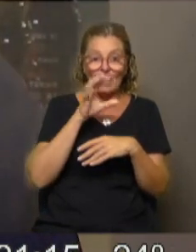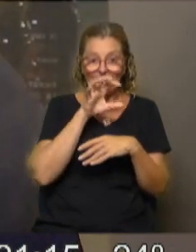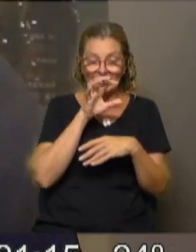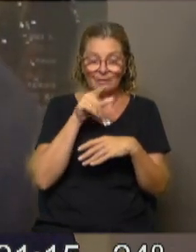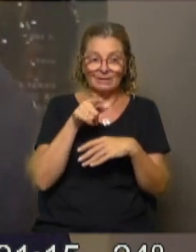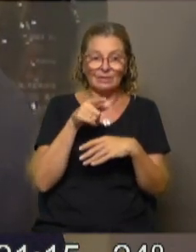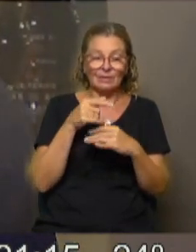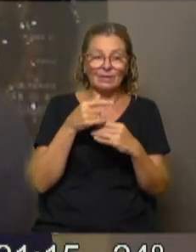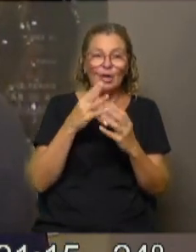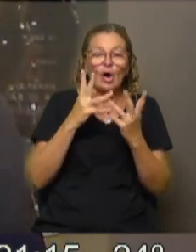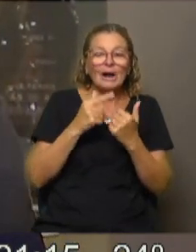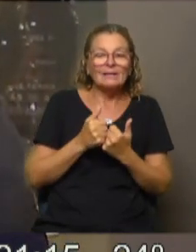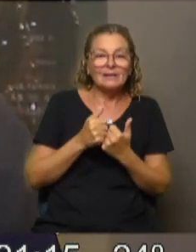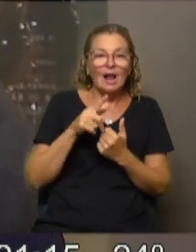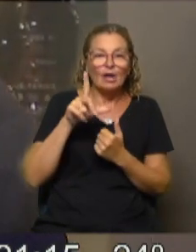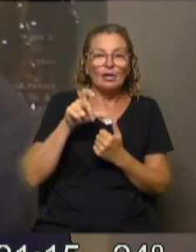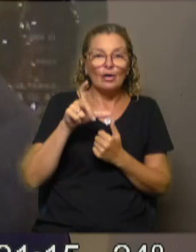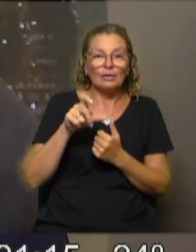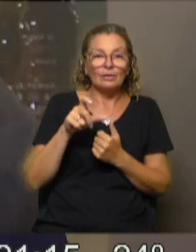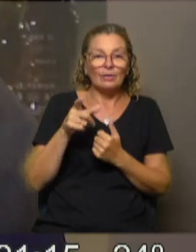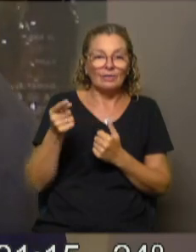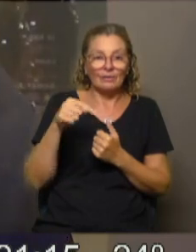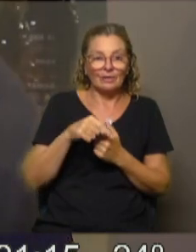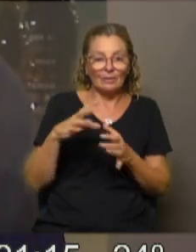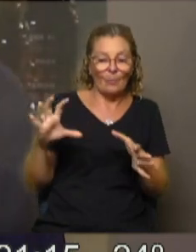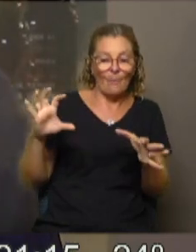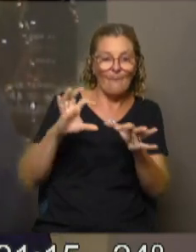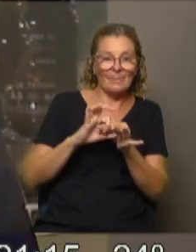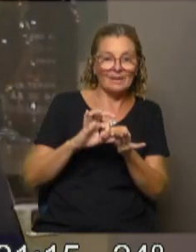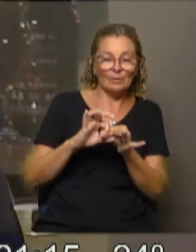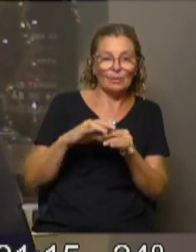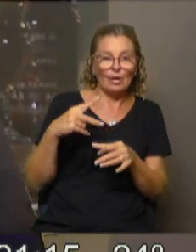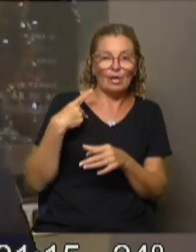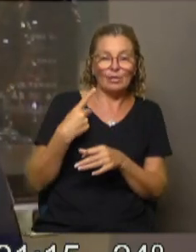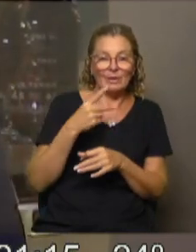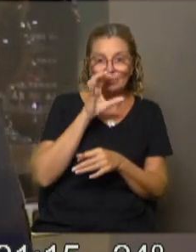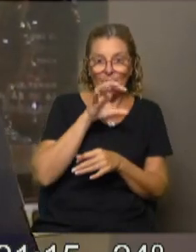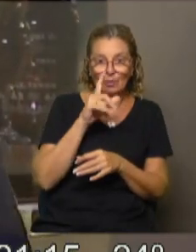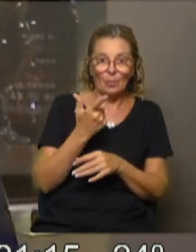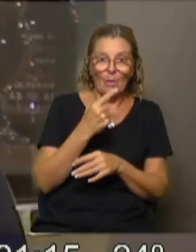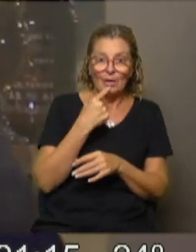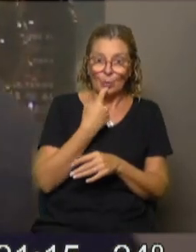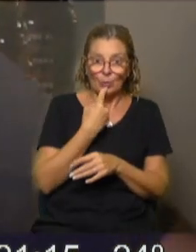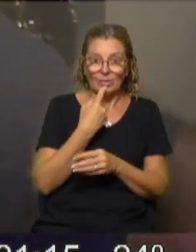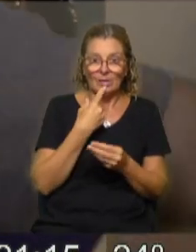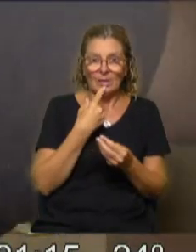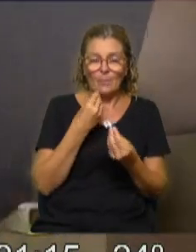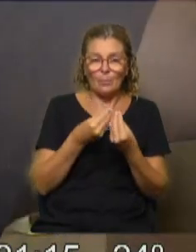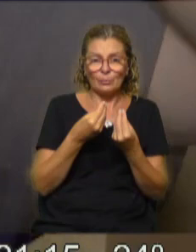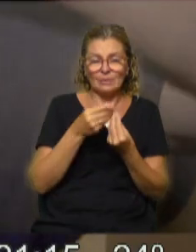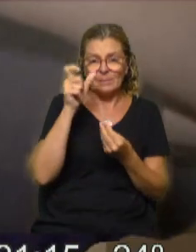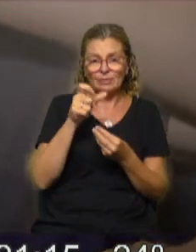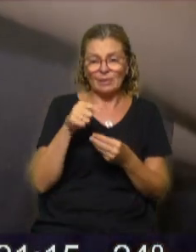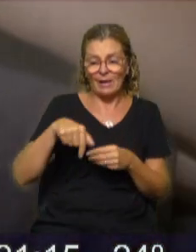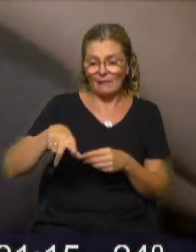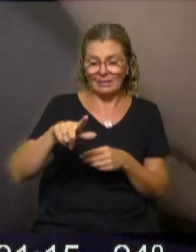esas jornadas que organizaron ustedes, obviamente, que debe haber un vínculo muy de dueños de perros. Sin duda. Mucha gente que por ahí pasa con los